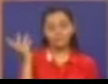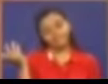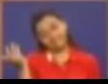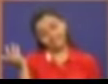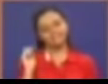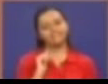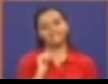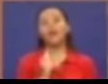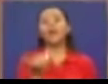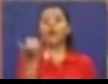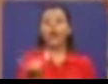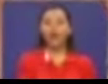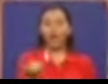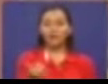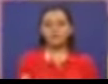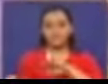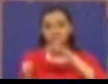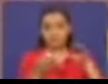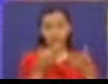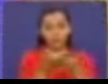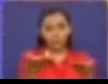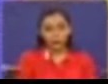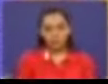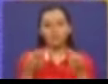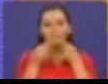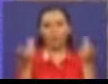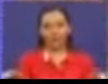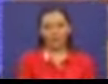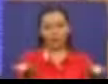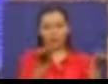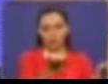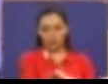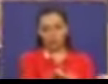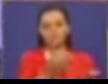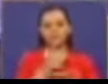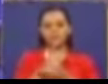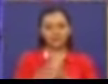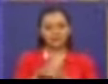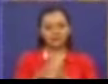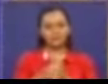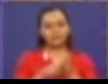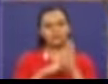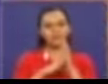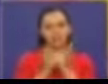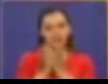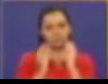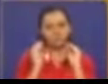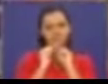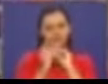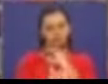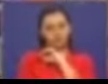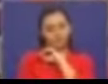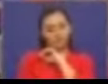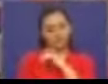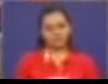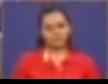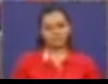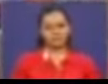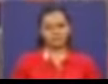élites. Hoy, esos bienes son del pueblo ecuatoriano y para servicio de los más pobres, compañeros. Por ti